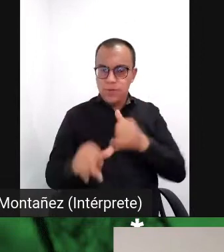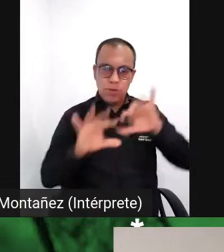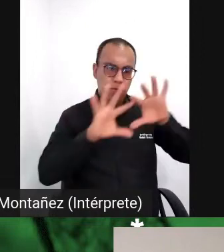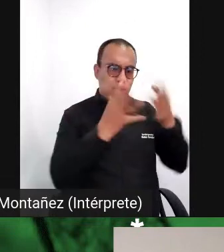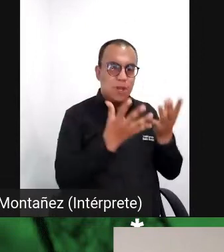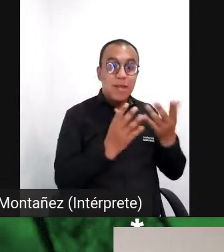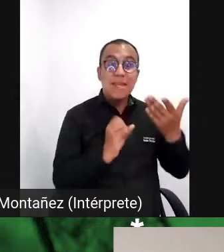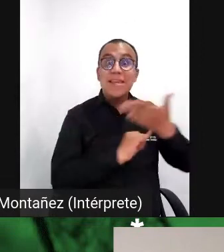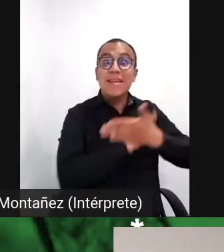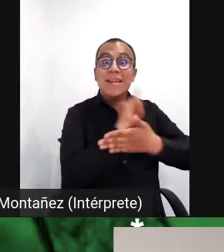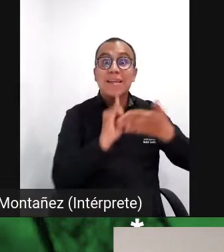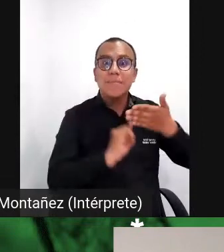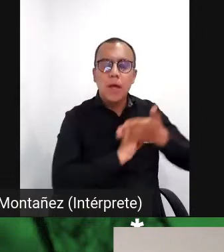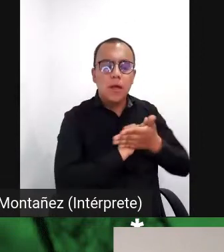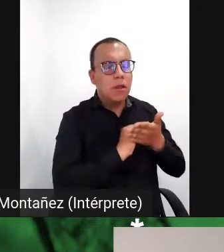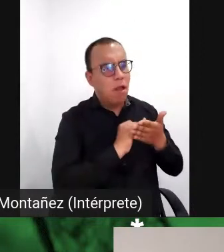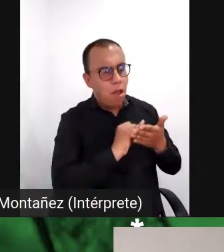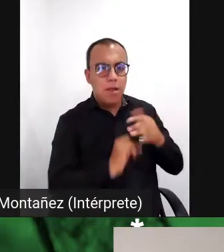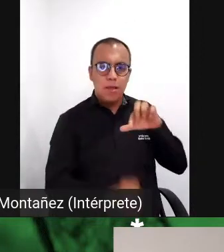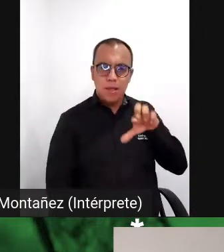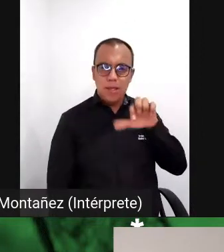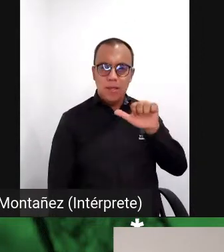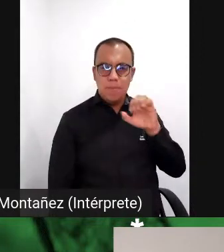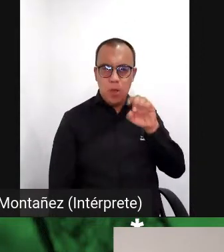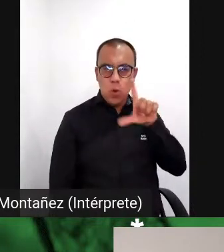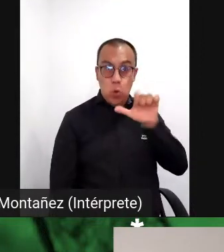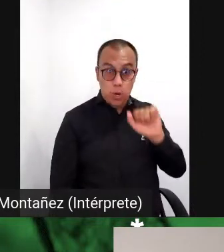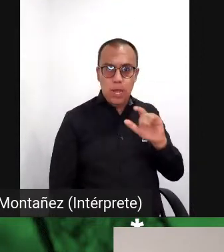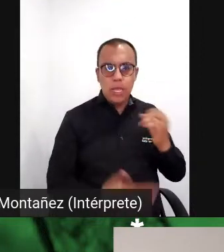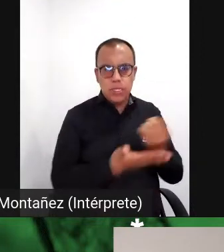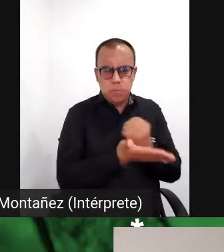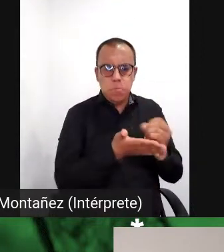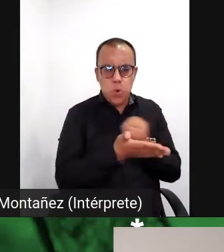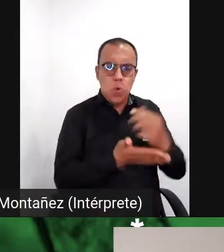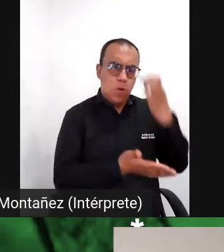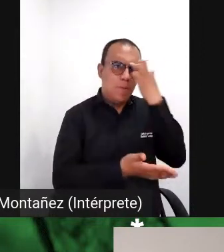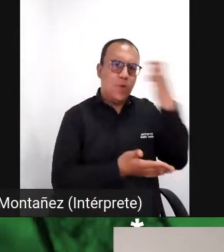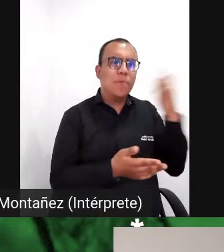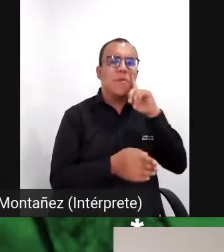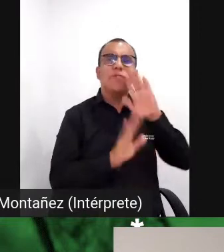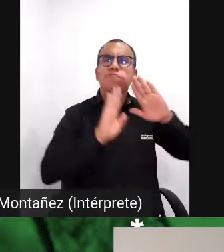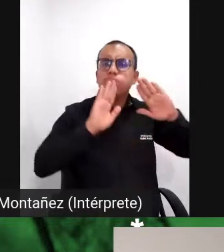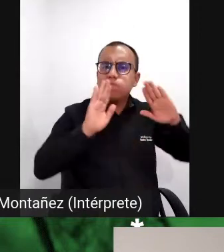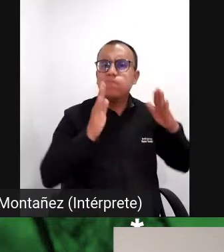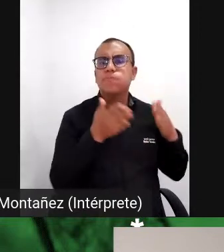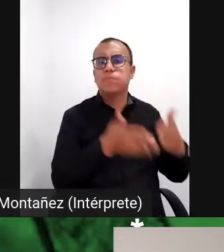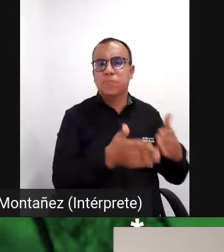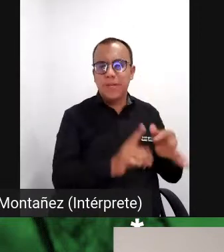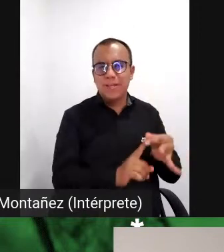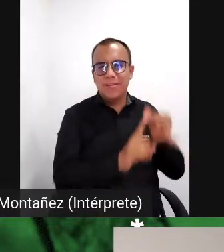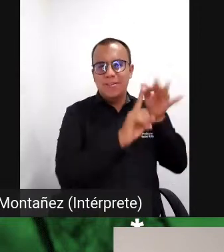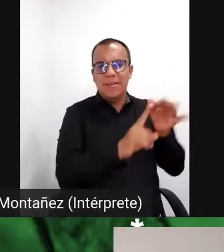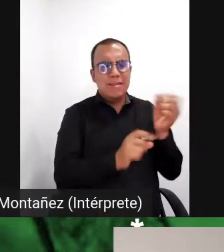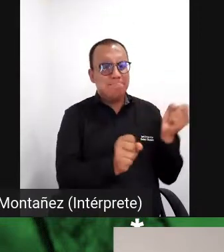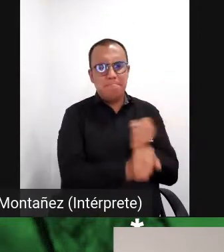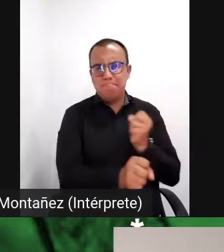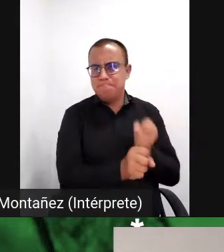imagen. Paula es bióloga, pero se ha especializado ha trabajado mucho